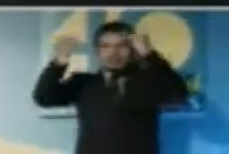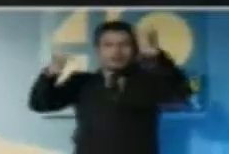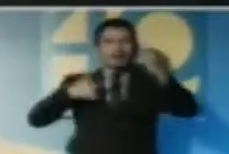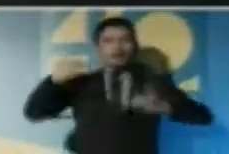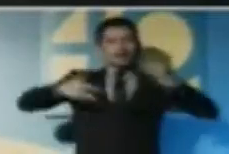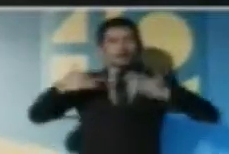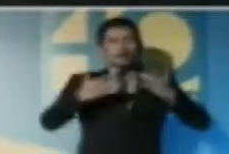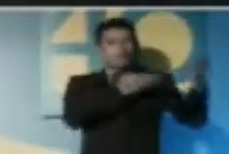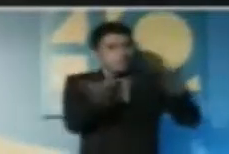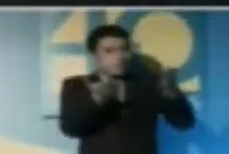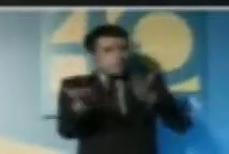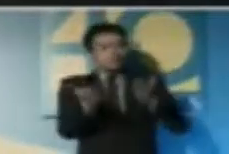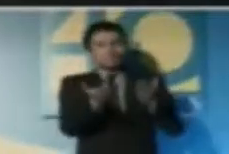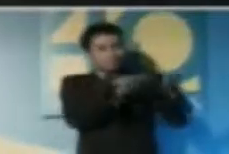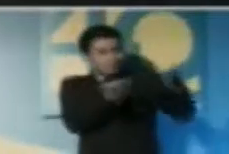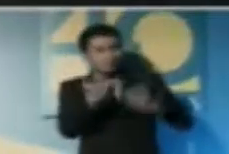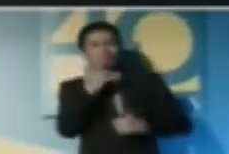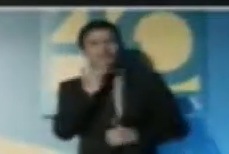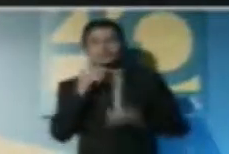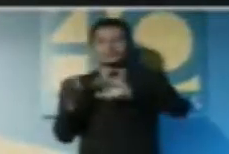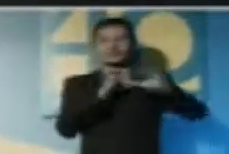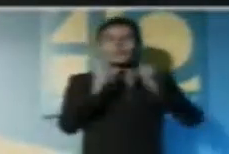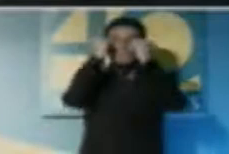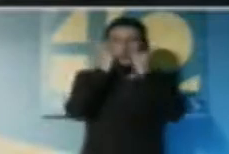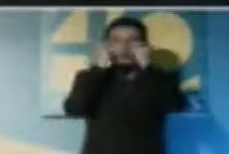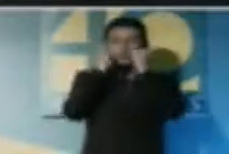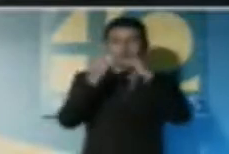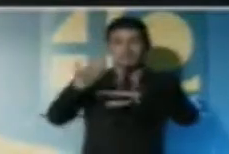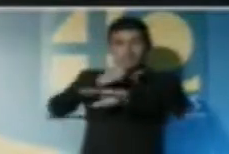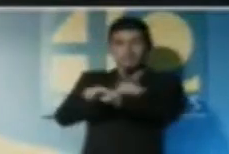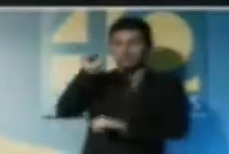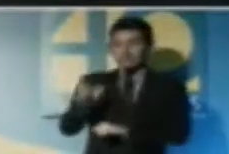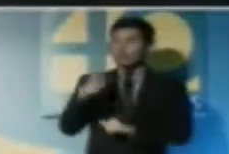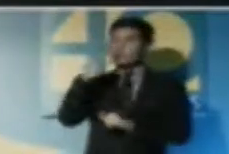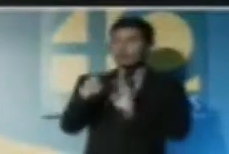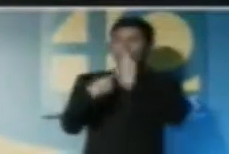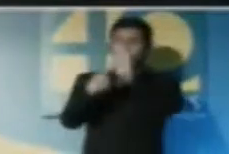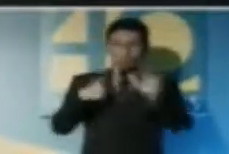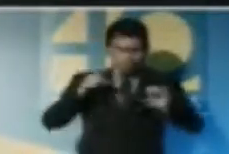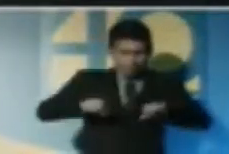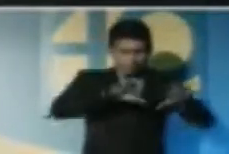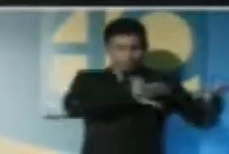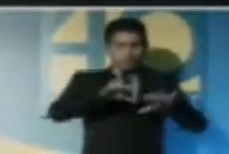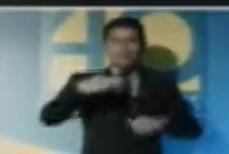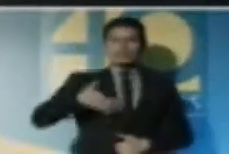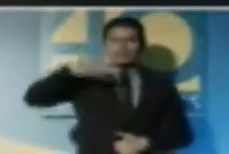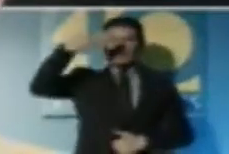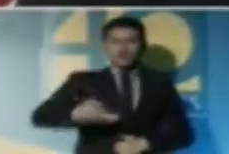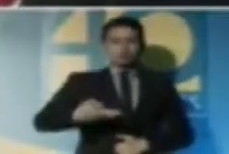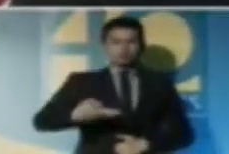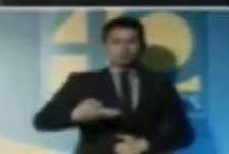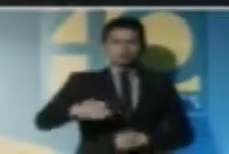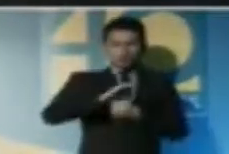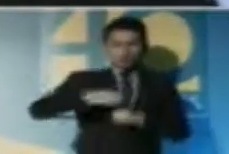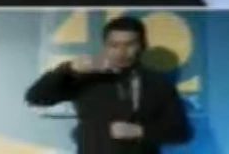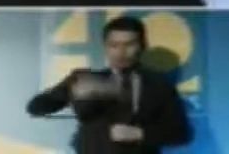muy hospitalarios. Antanas Mockus nos demostró que podemos adoptar comportamientos cívicos que nos